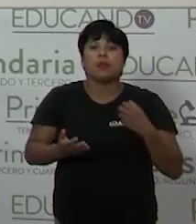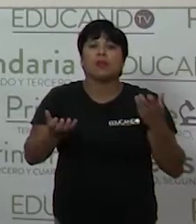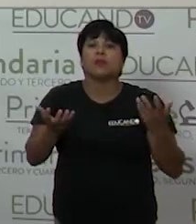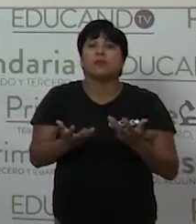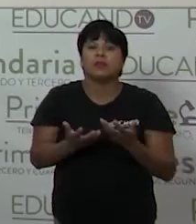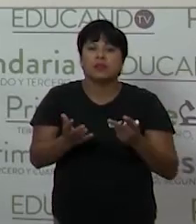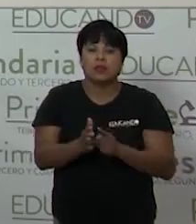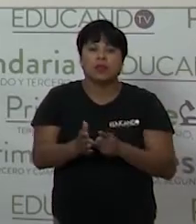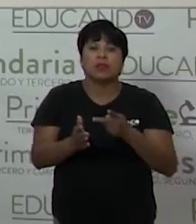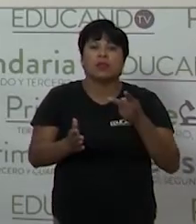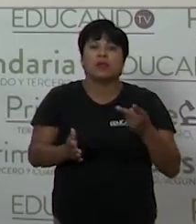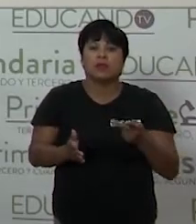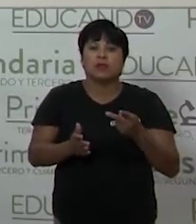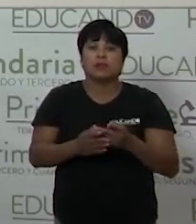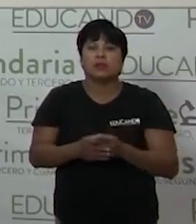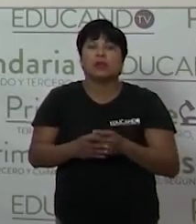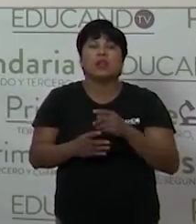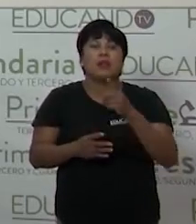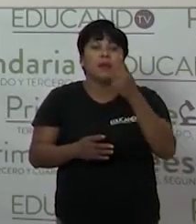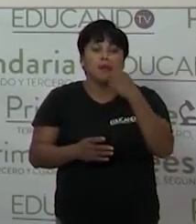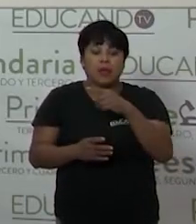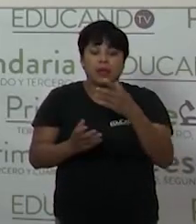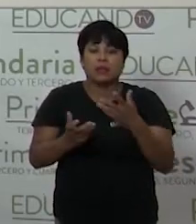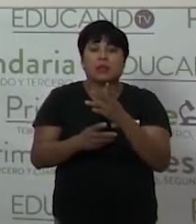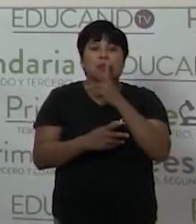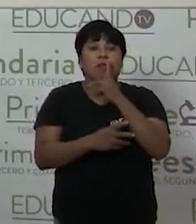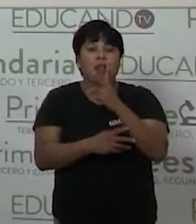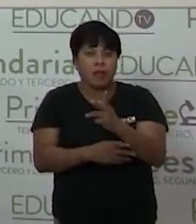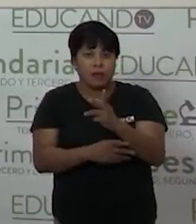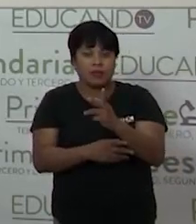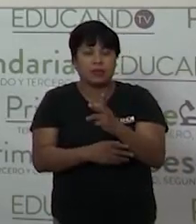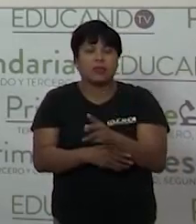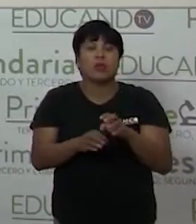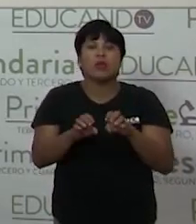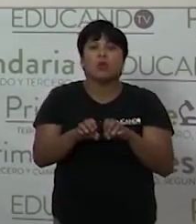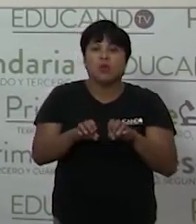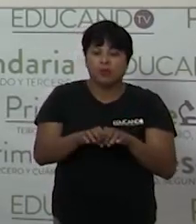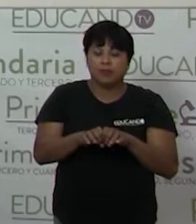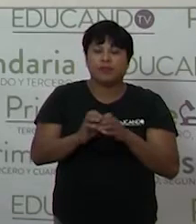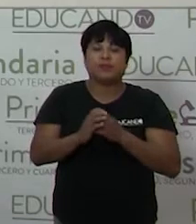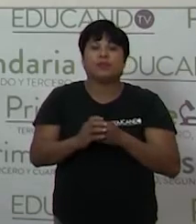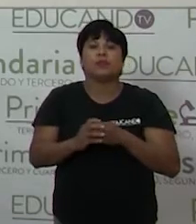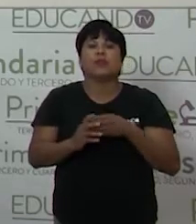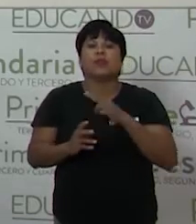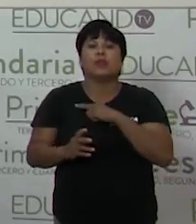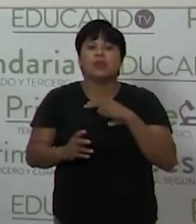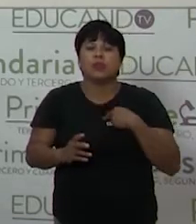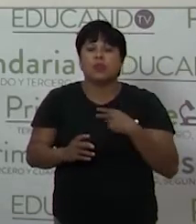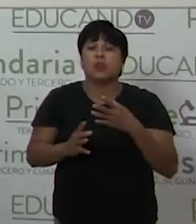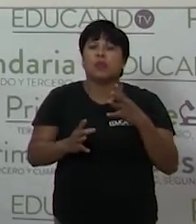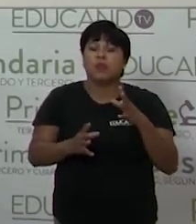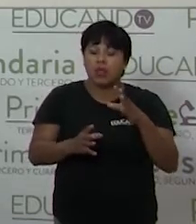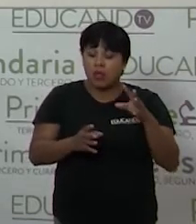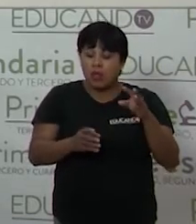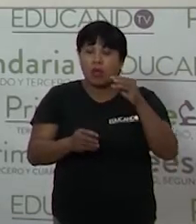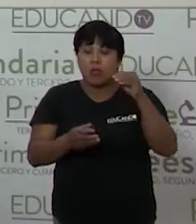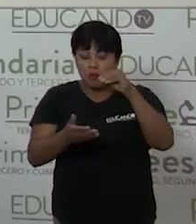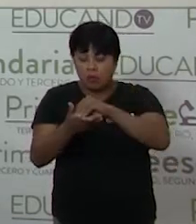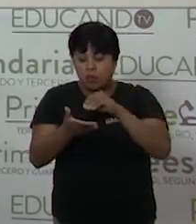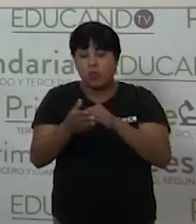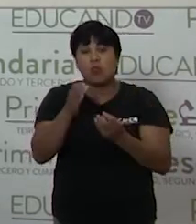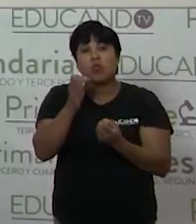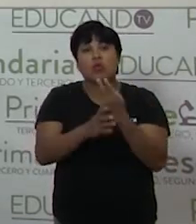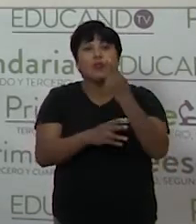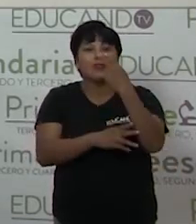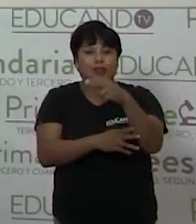nuevamente a seleccionar palabras que empiezan con y hoy vamos a introducir nuevos